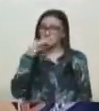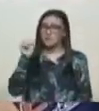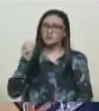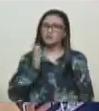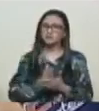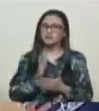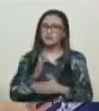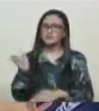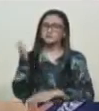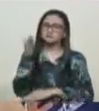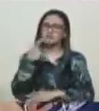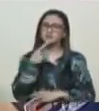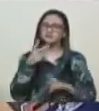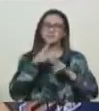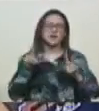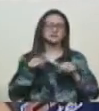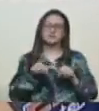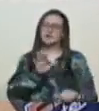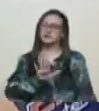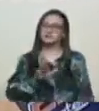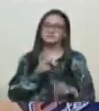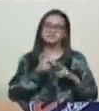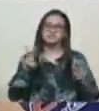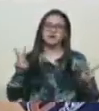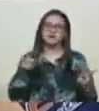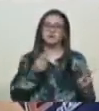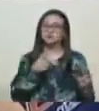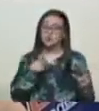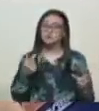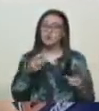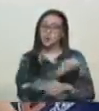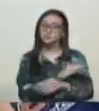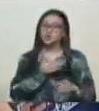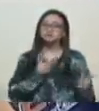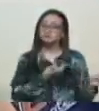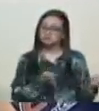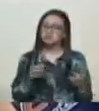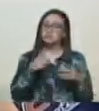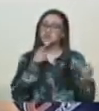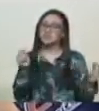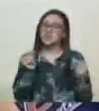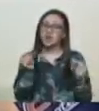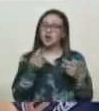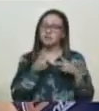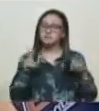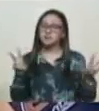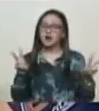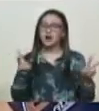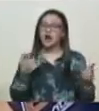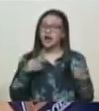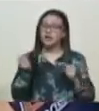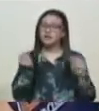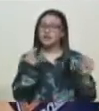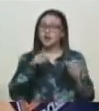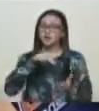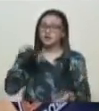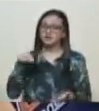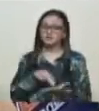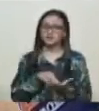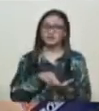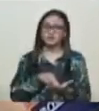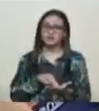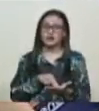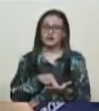levantado las banderas de la paz y seguiremos levantándolas. Ellos están invitados al diálogo siempre, pero sobre todo hay un gran diálogo nacional de los sectores